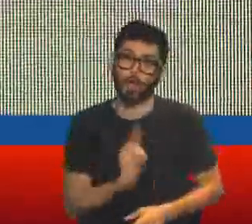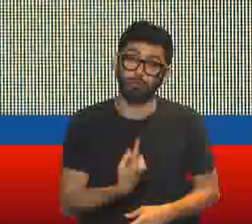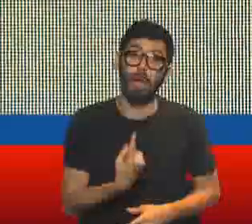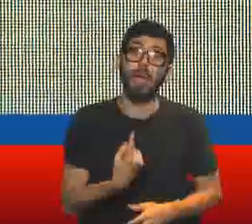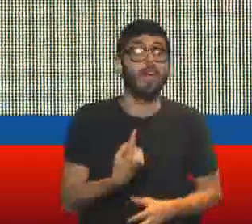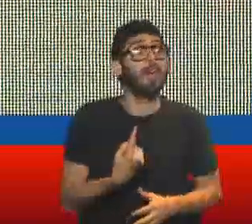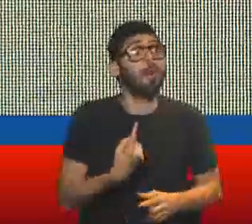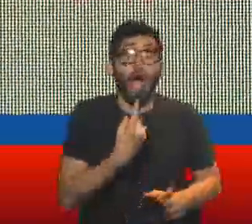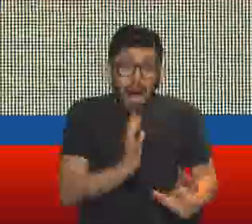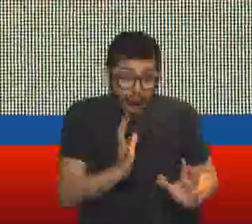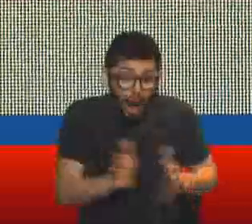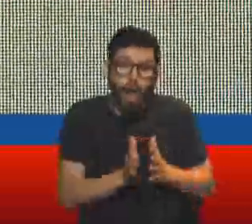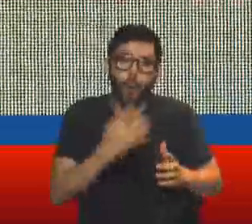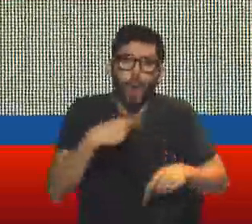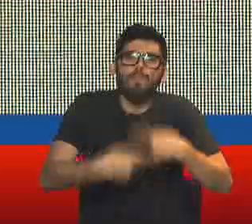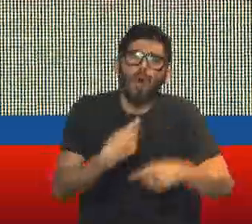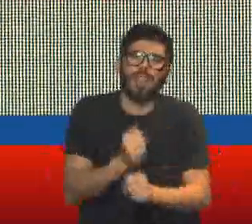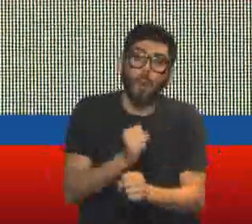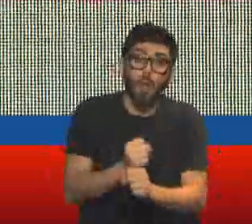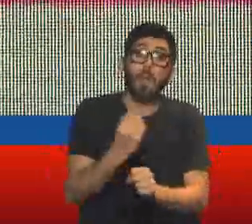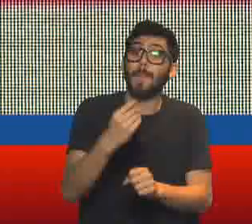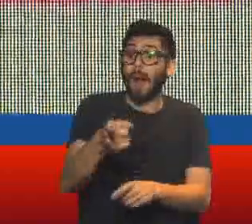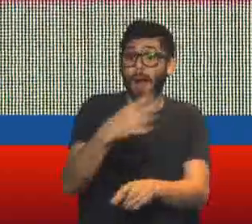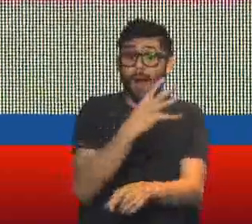vamos a seguir trabajando para que el 14 de noviembre